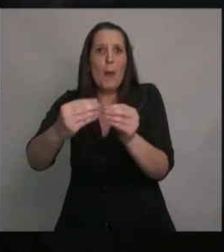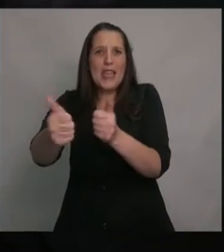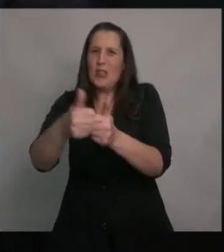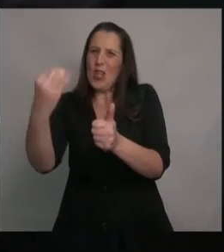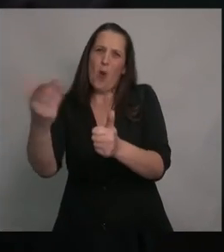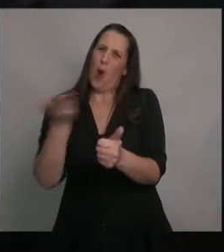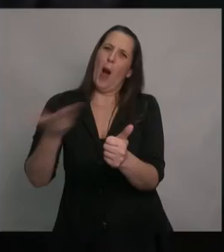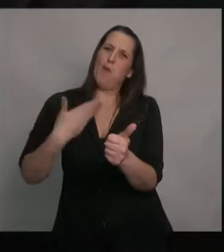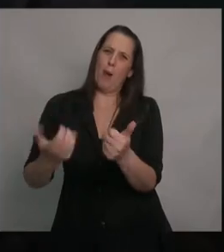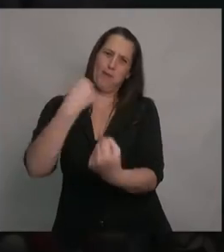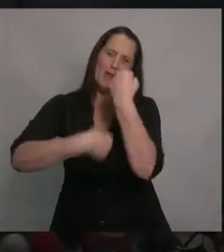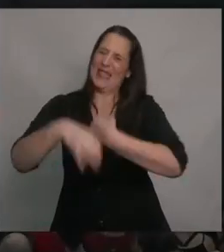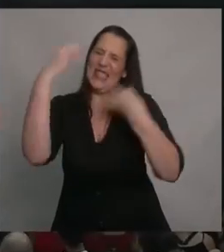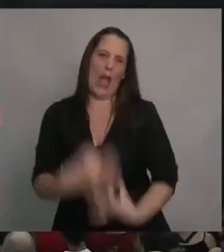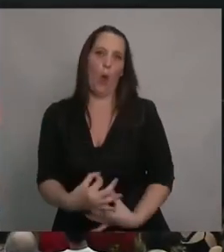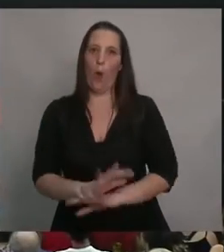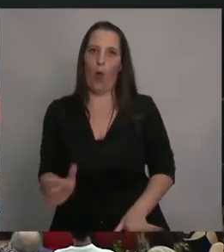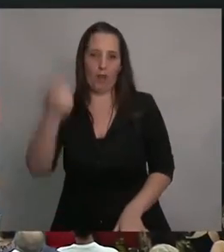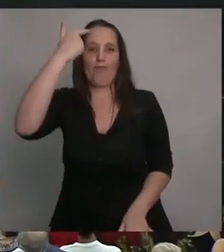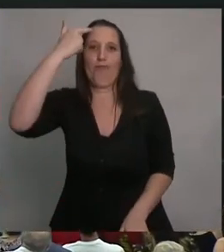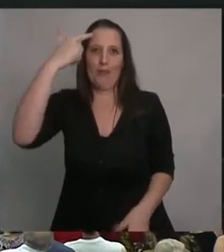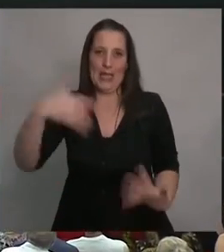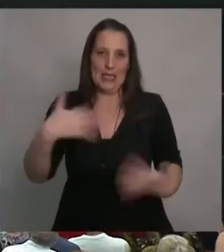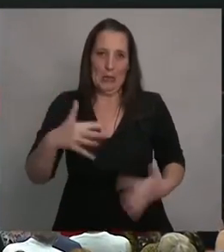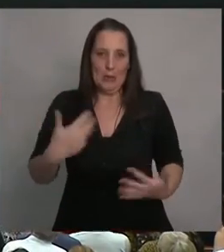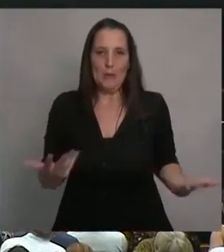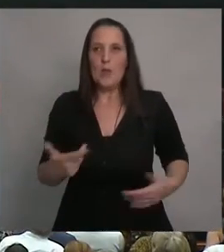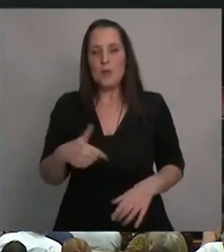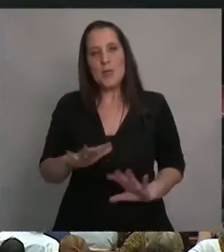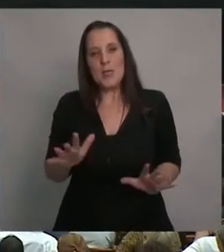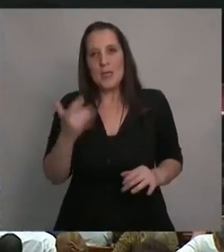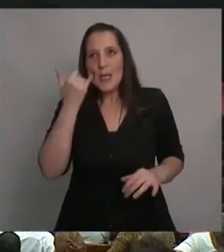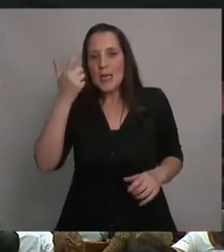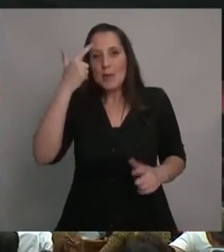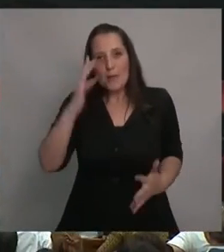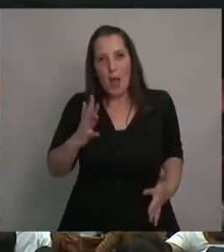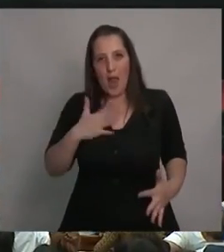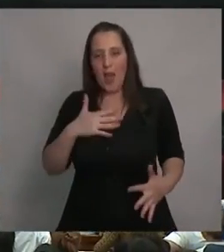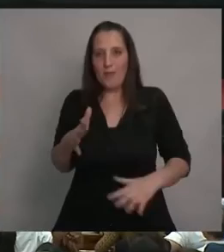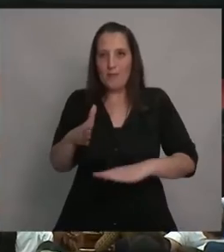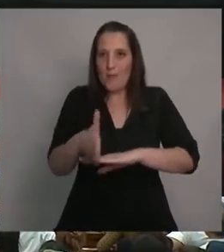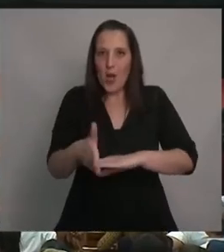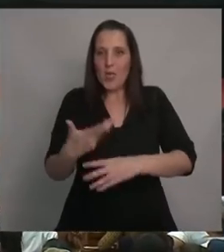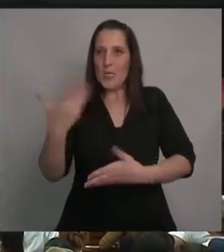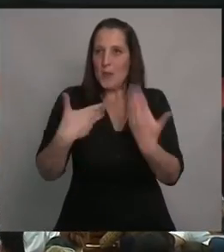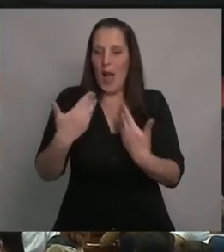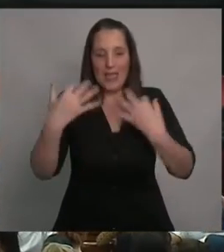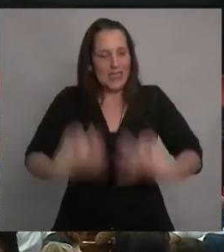fajar con ese hombre. Y bueno, imagínate tú, yo me desgracié, ahora salgo, me fajo, tengo que volver para el hueco, tremenda desgracia. Pero